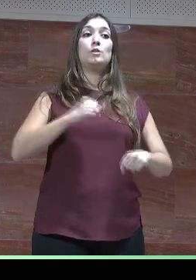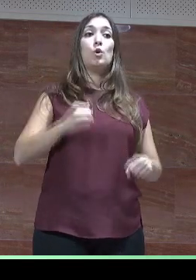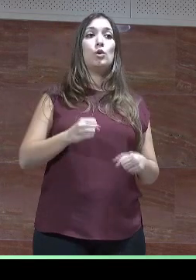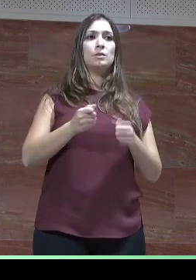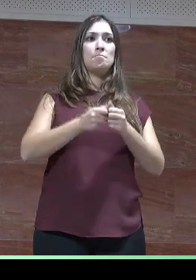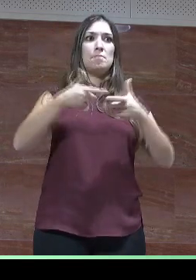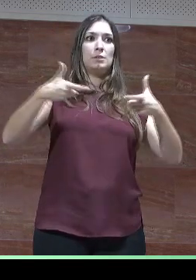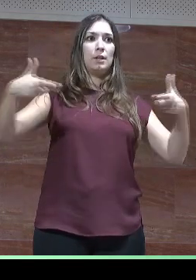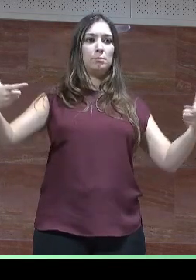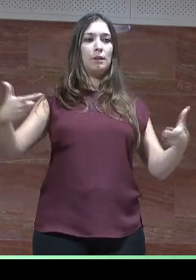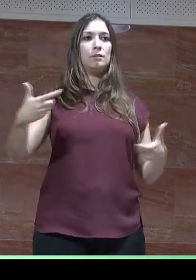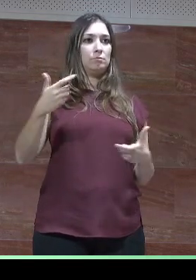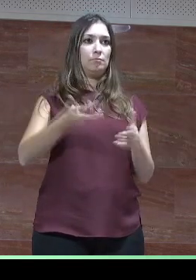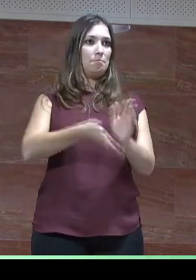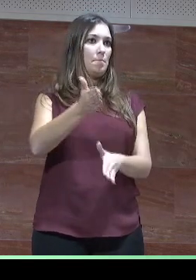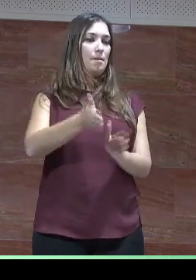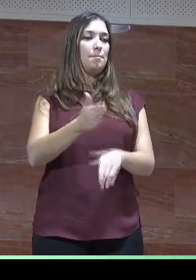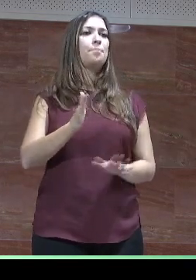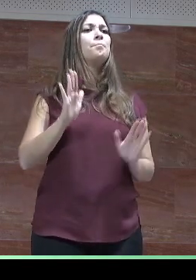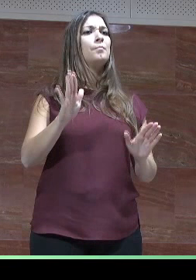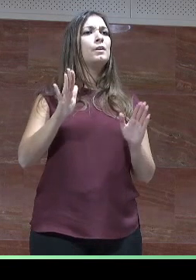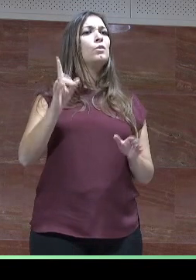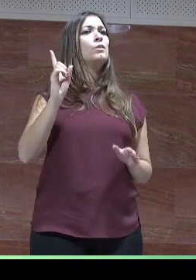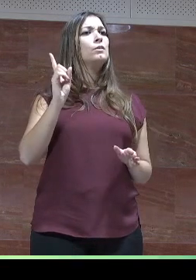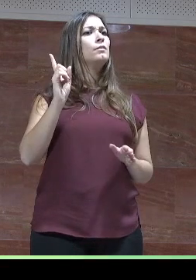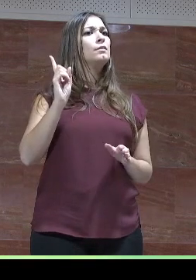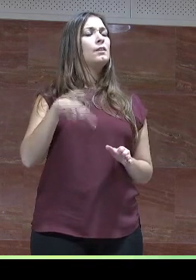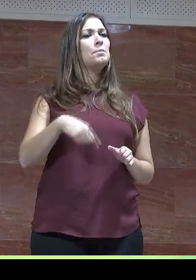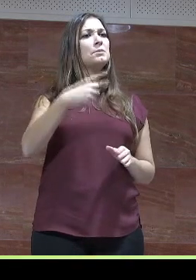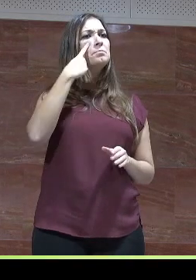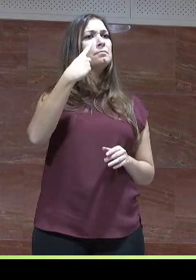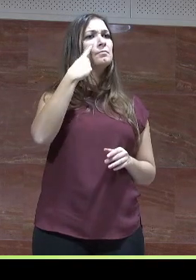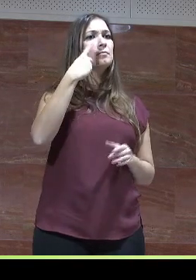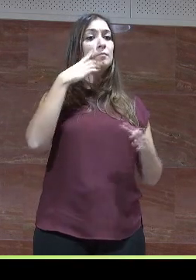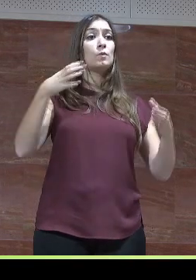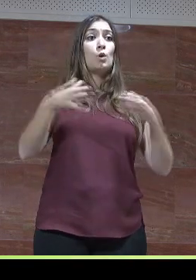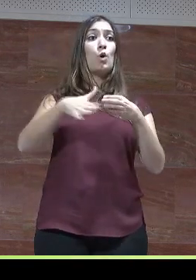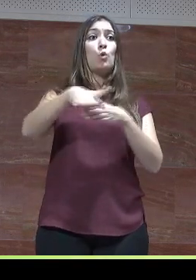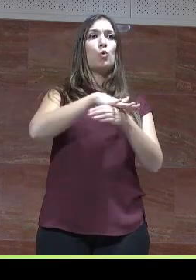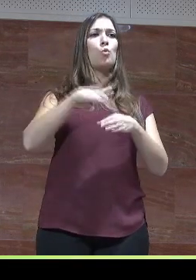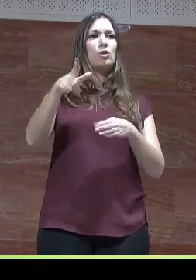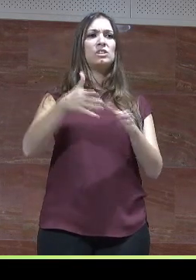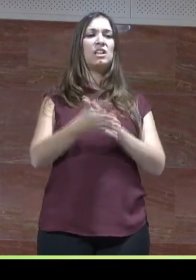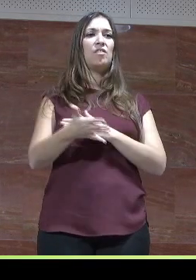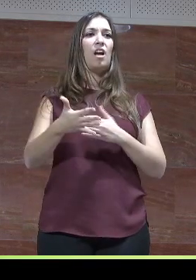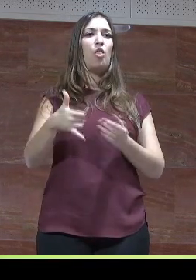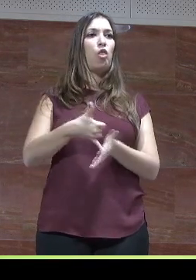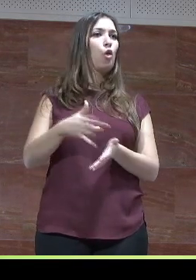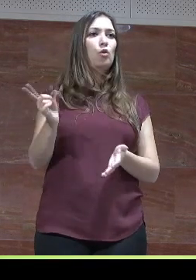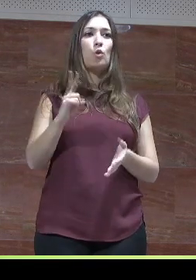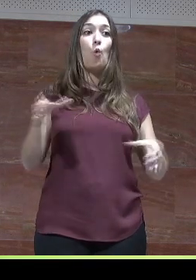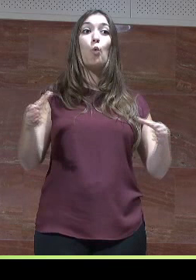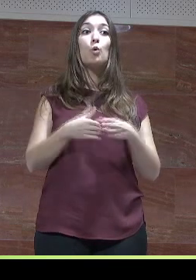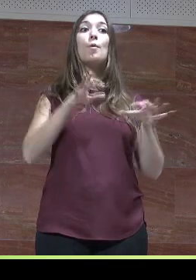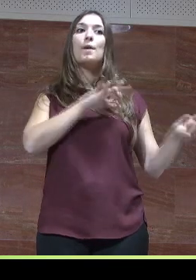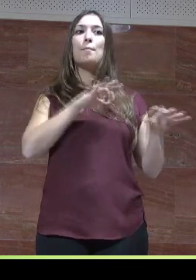es más numeroso, tiende a ser más numeroso, pero también nos damos cuenta de que es un colectivo preparado, es un grupo que está muy